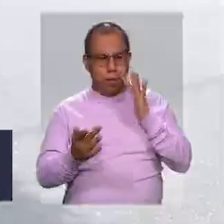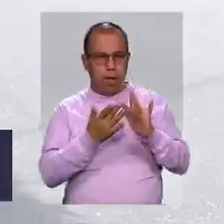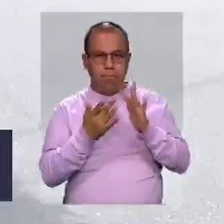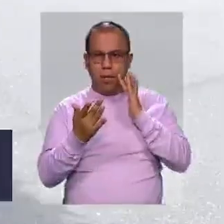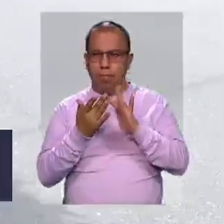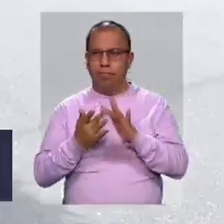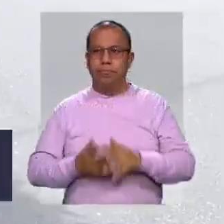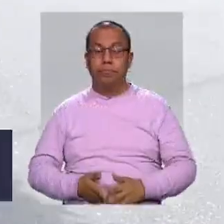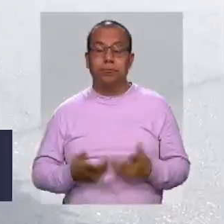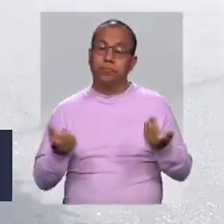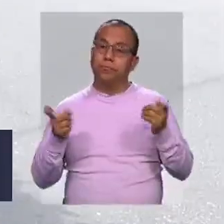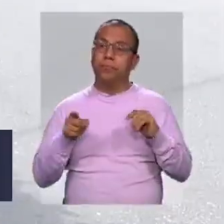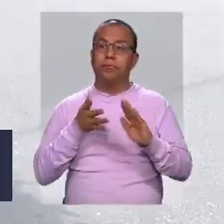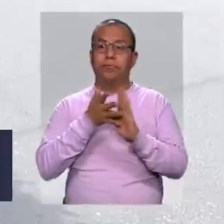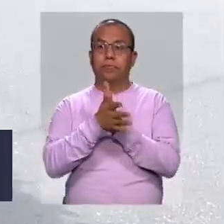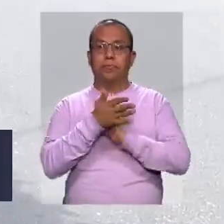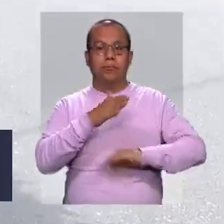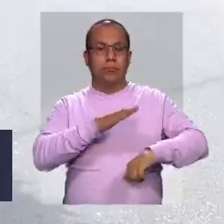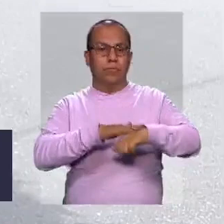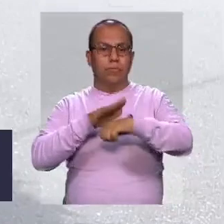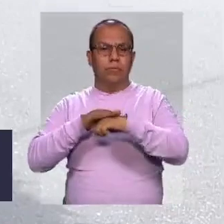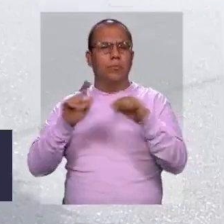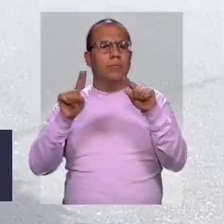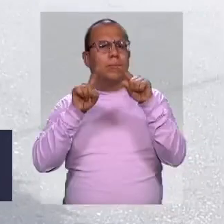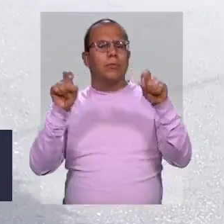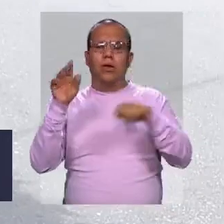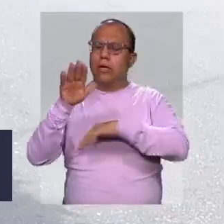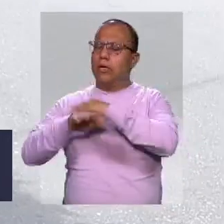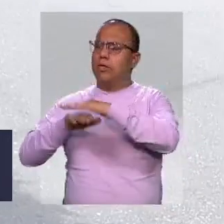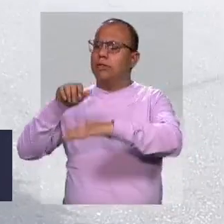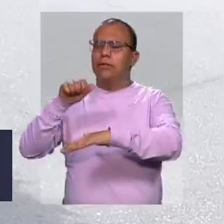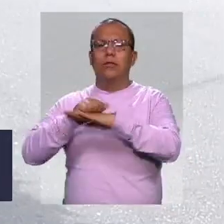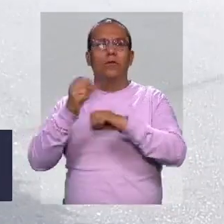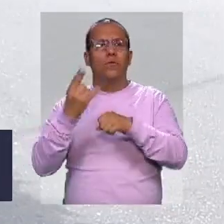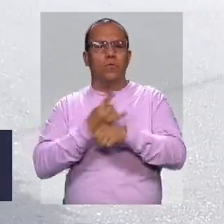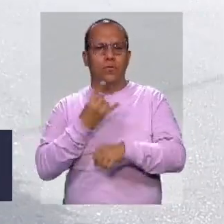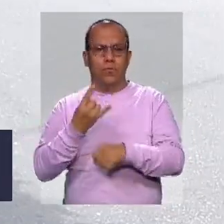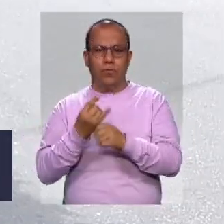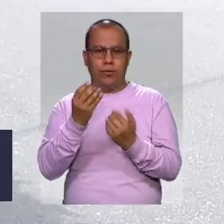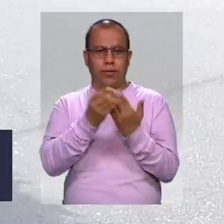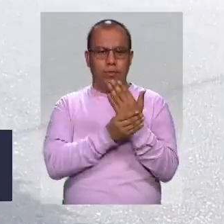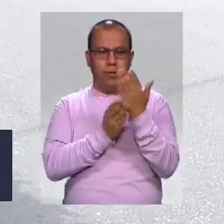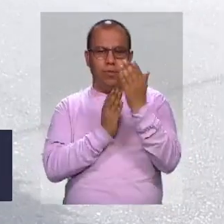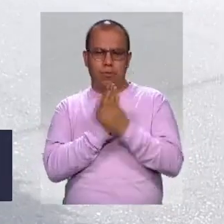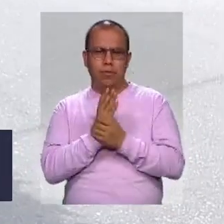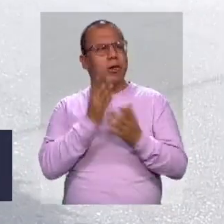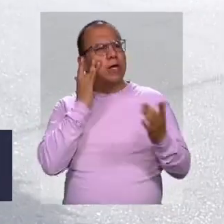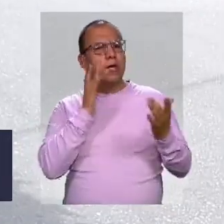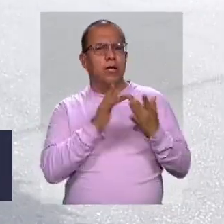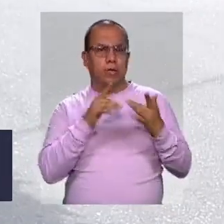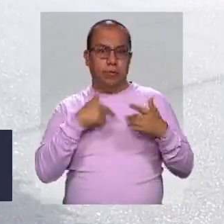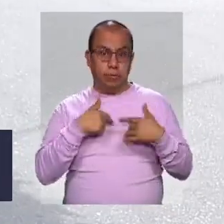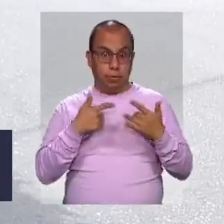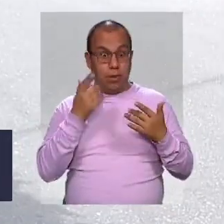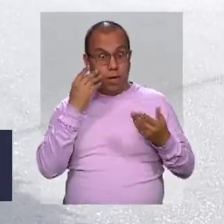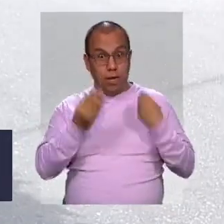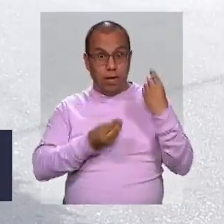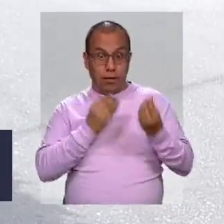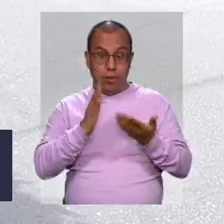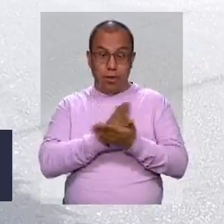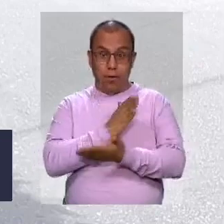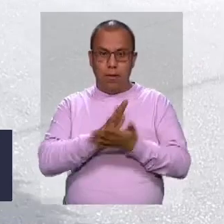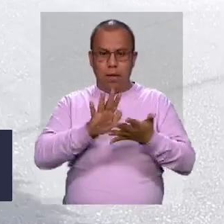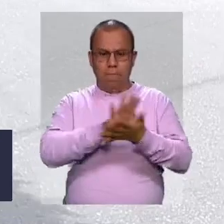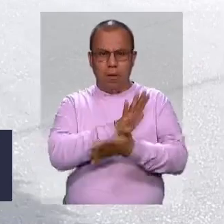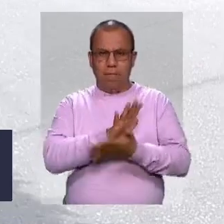también se le consultó a las personas que se dedican al reciclaje sobre el uso de guantes la mayoría concuerda en que cuando van a separar el